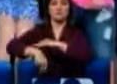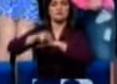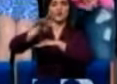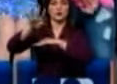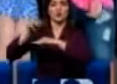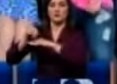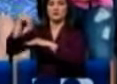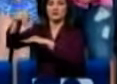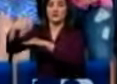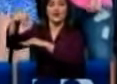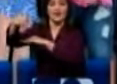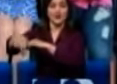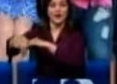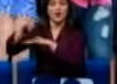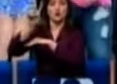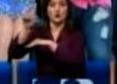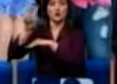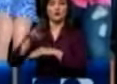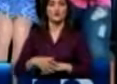y sus 2 tataranietos.